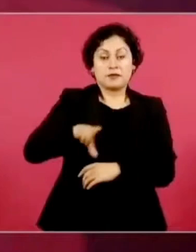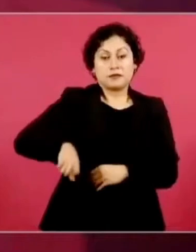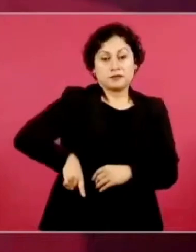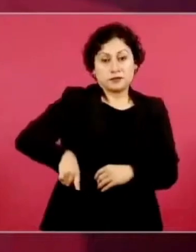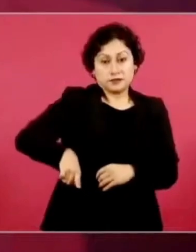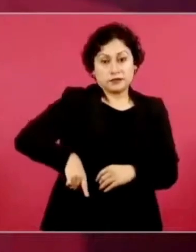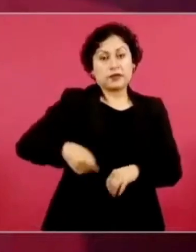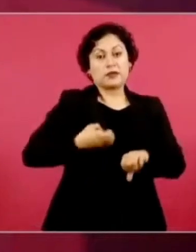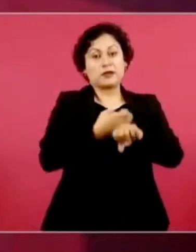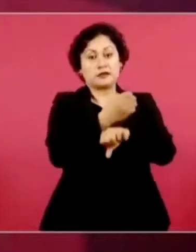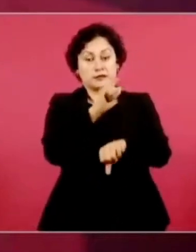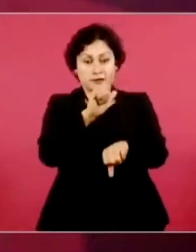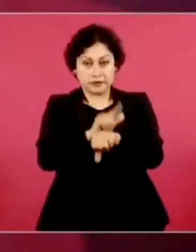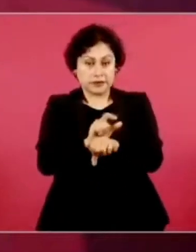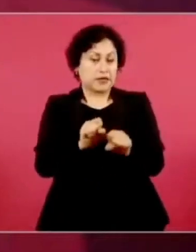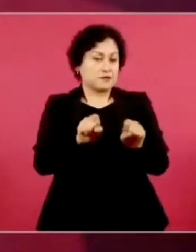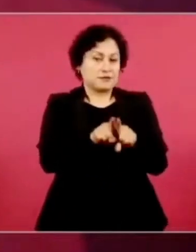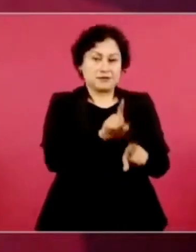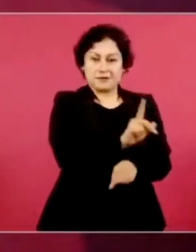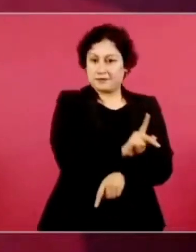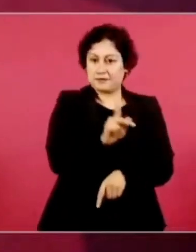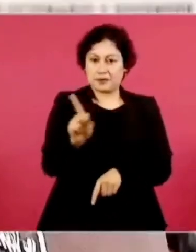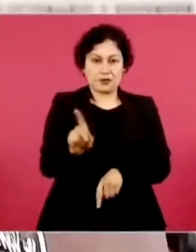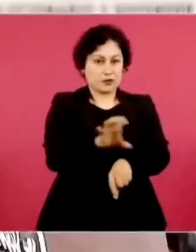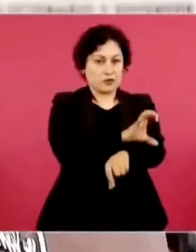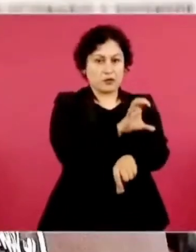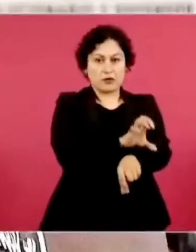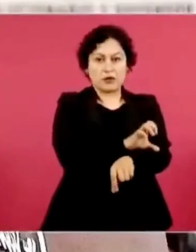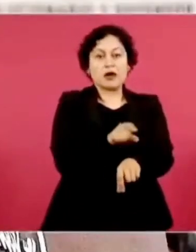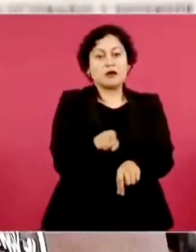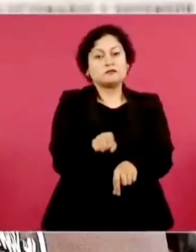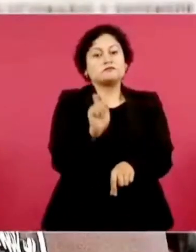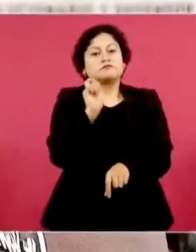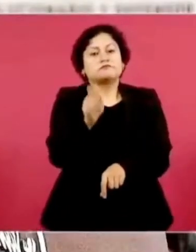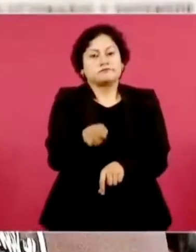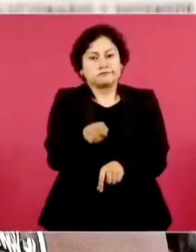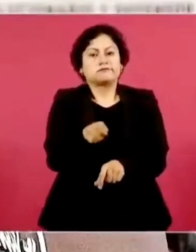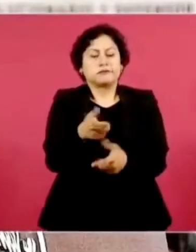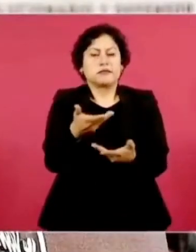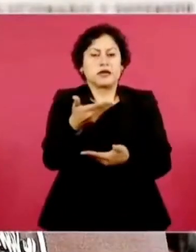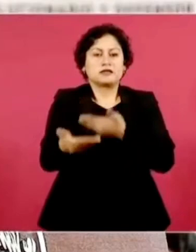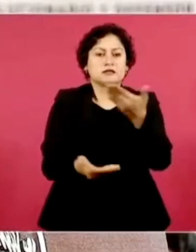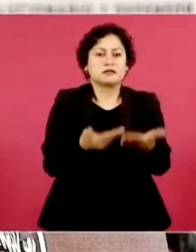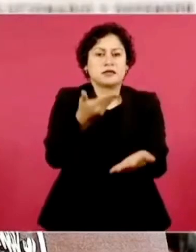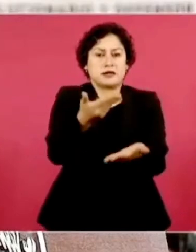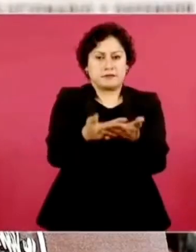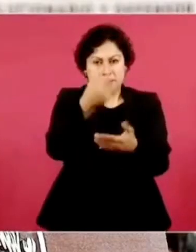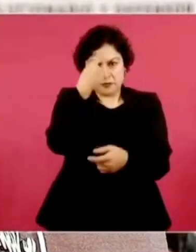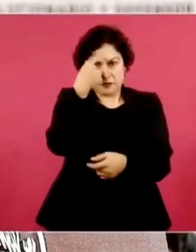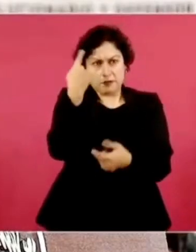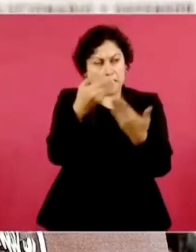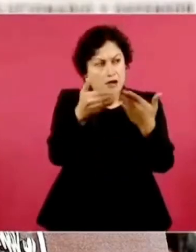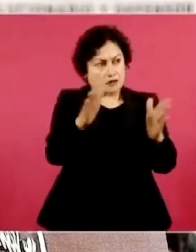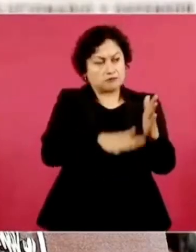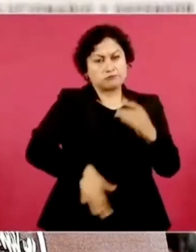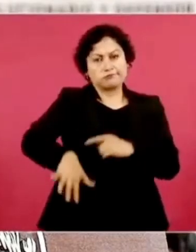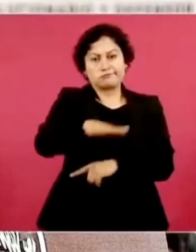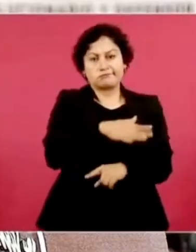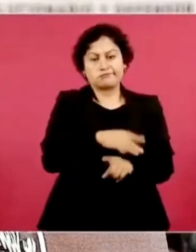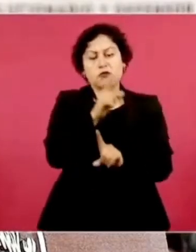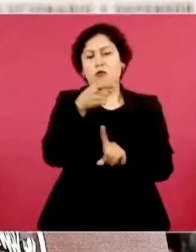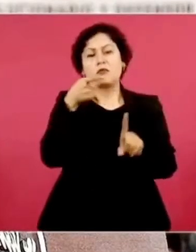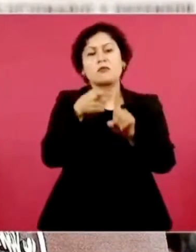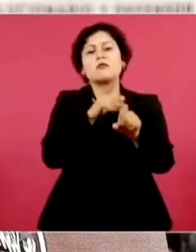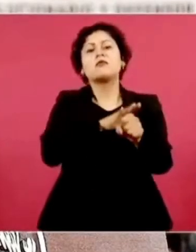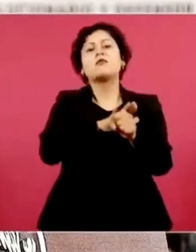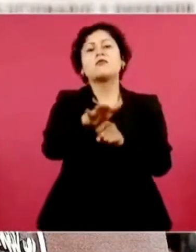electricidad, constituye un servicio público estratégico cuyo objetivo es evitar que una